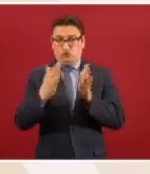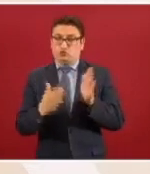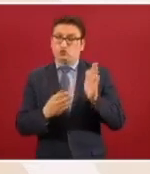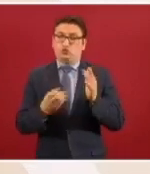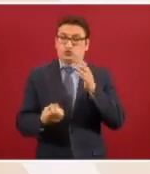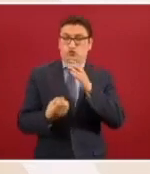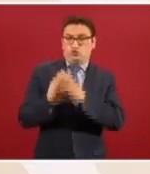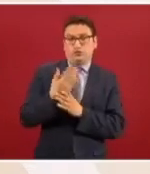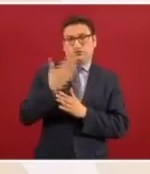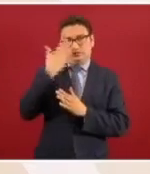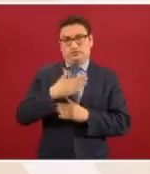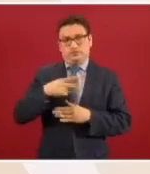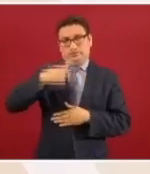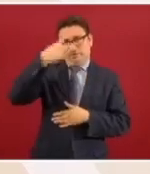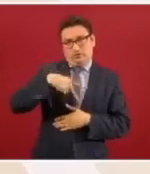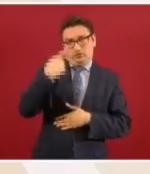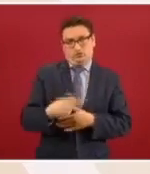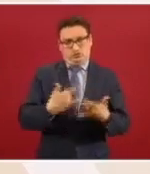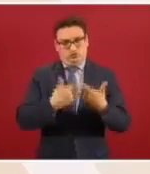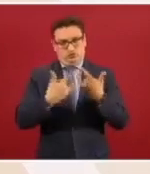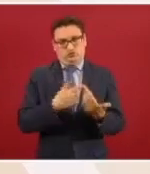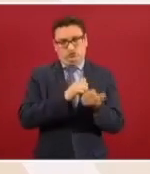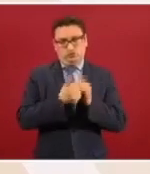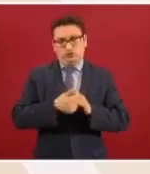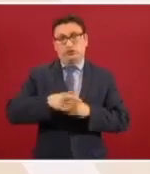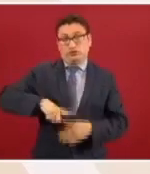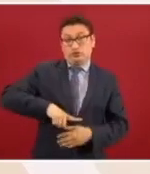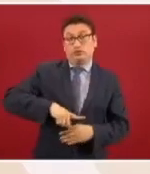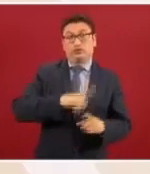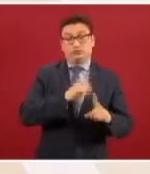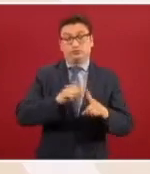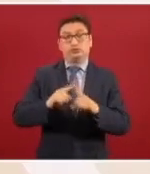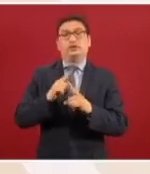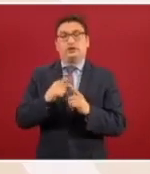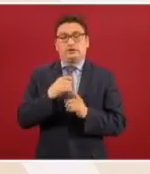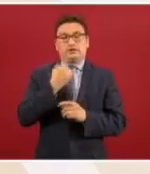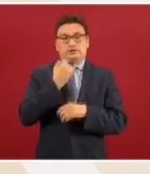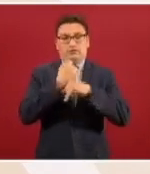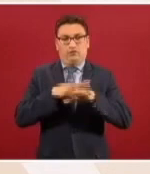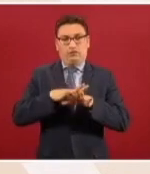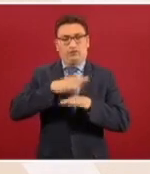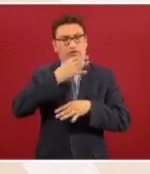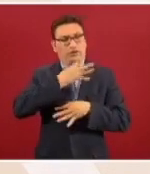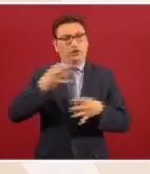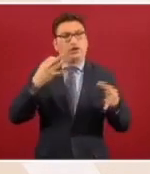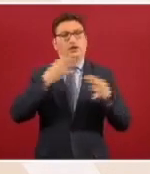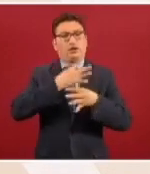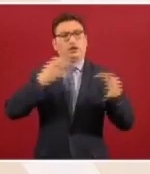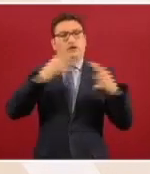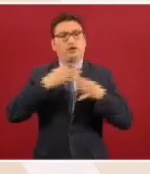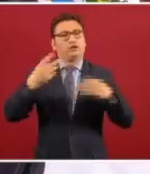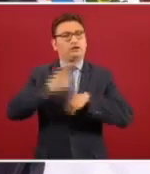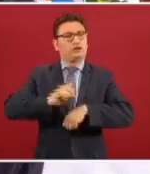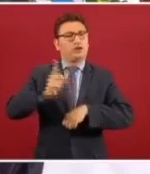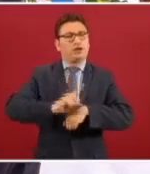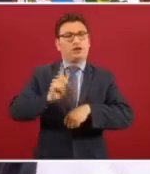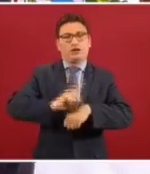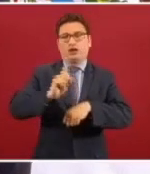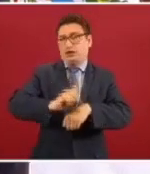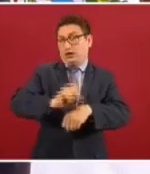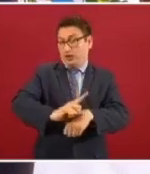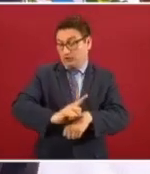historia de México, el gobierno informa a diario y no